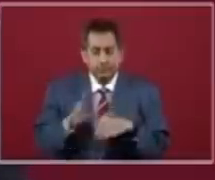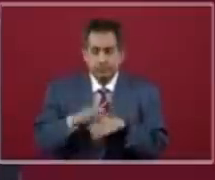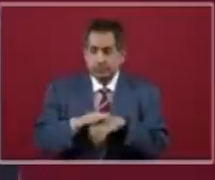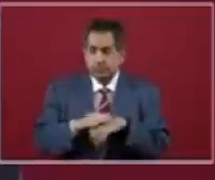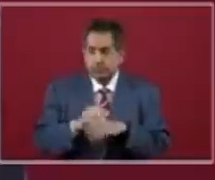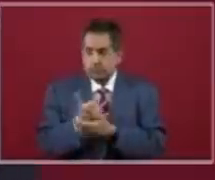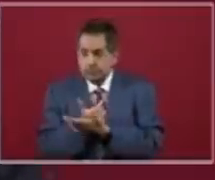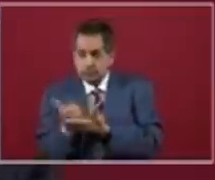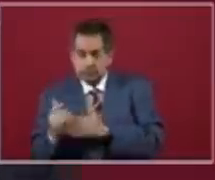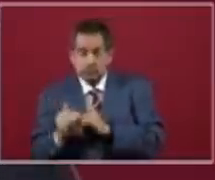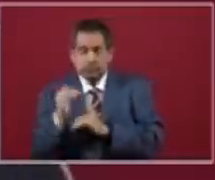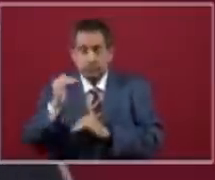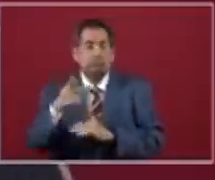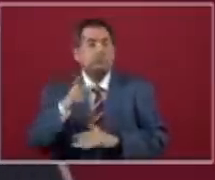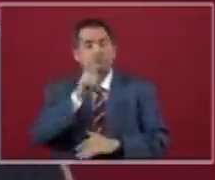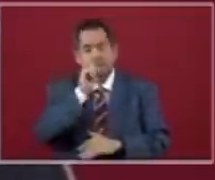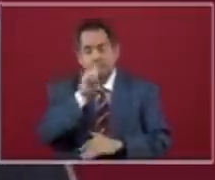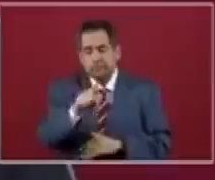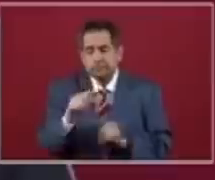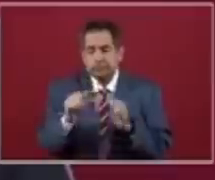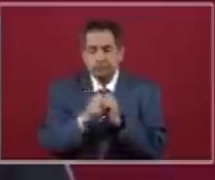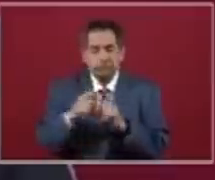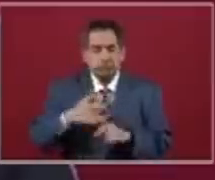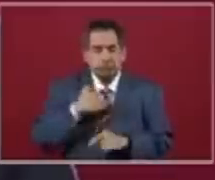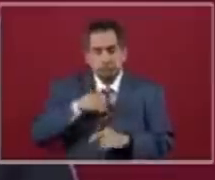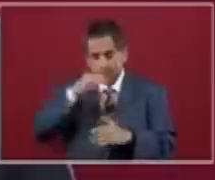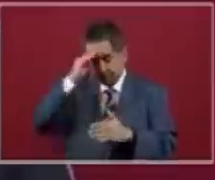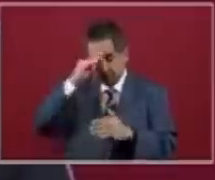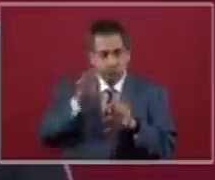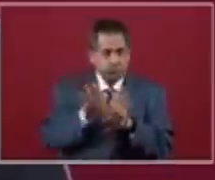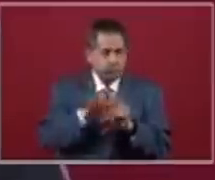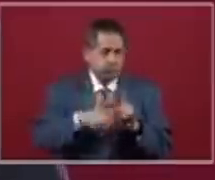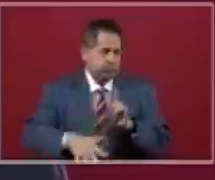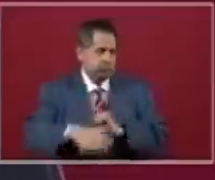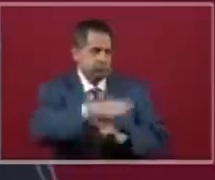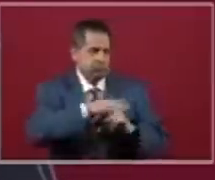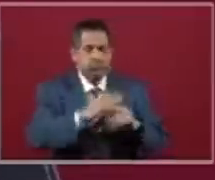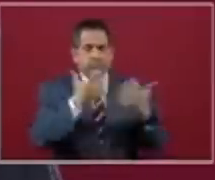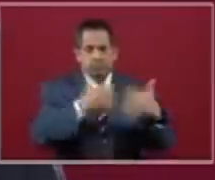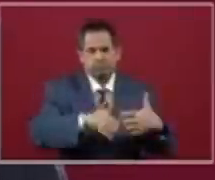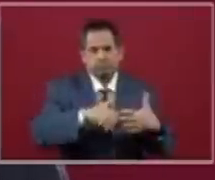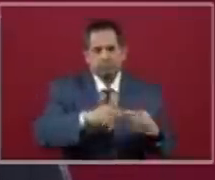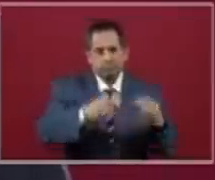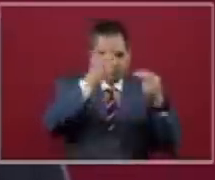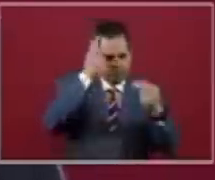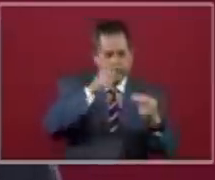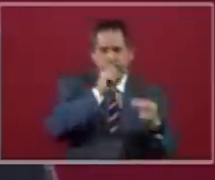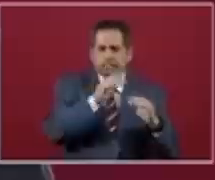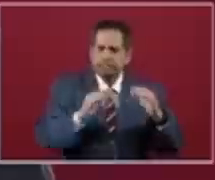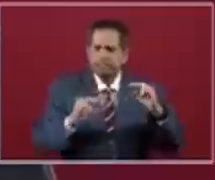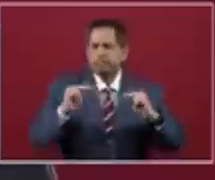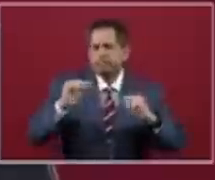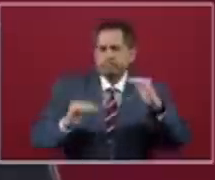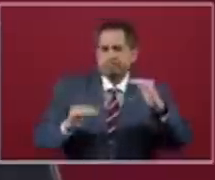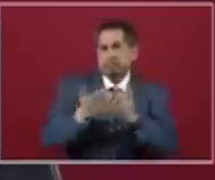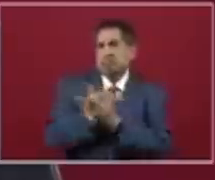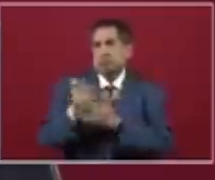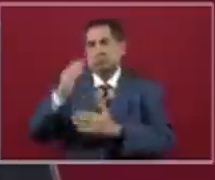aumenten los salarios, pero que también se considere la situación de las empresas, que haya